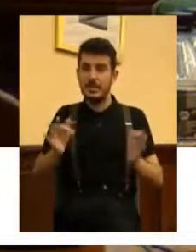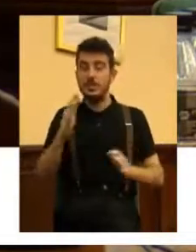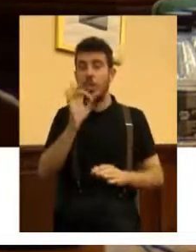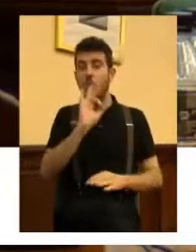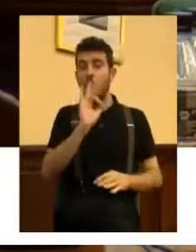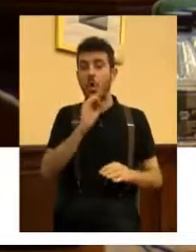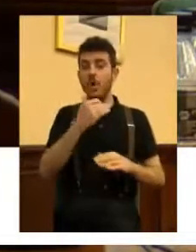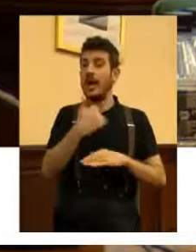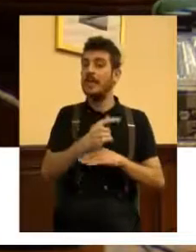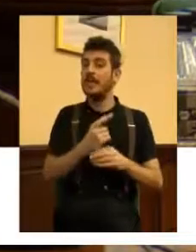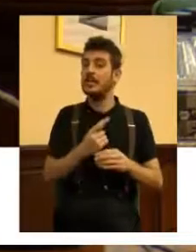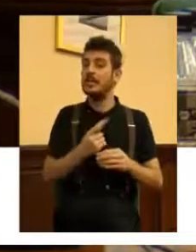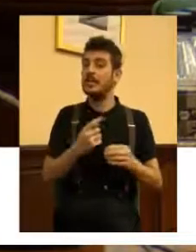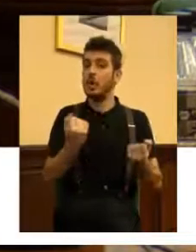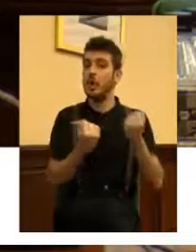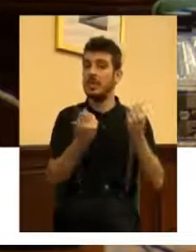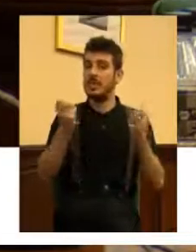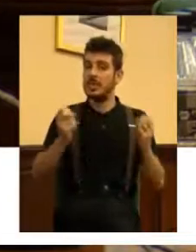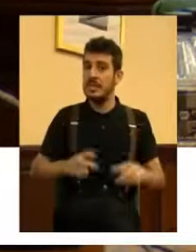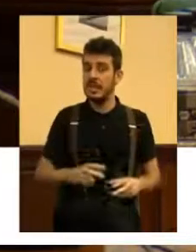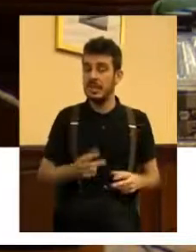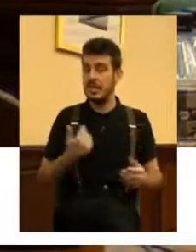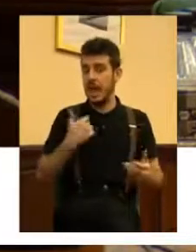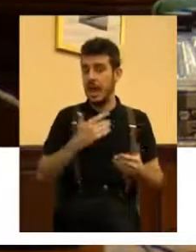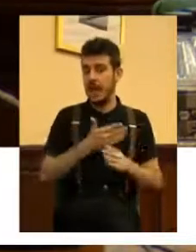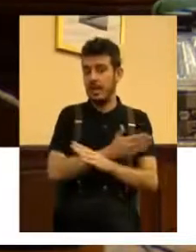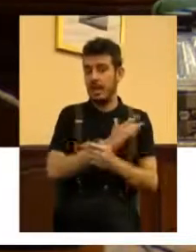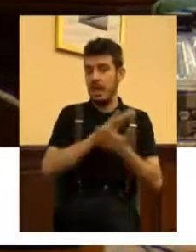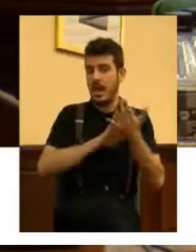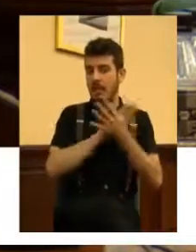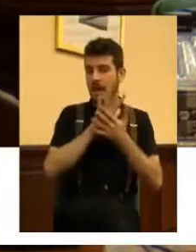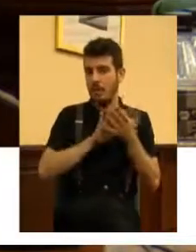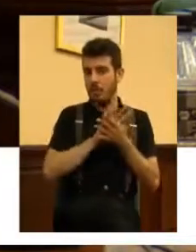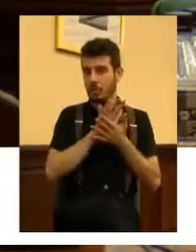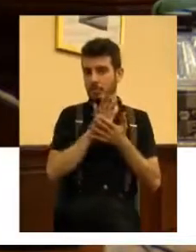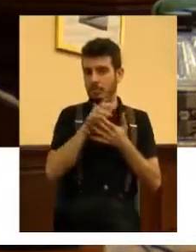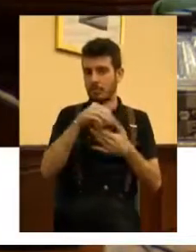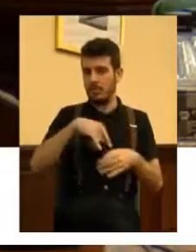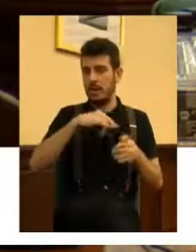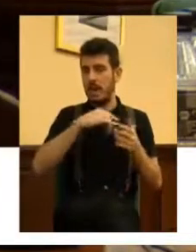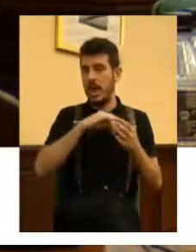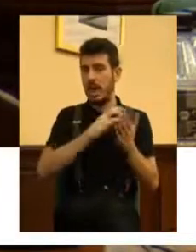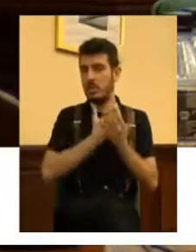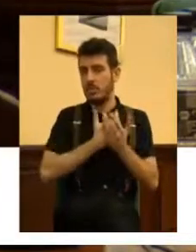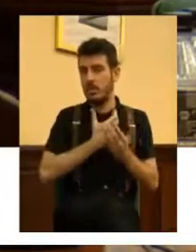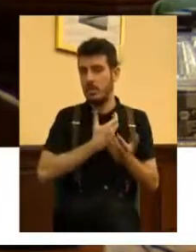de lo que ya se hablaba en el plan de movilidad actual de este ayuntamiento.